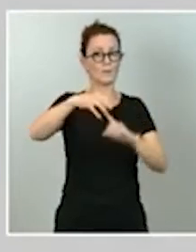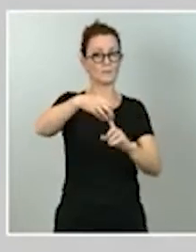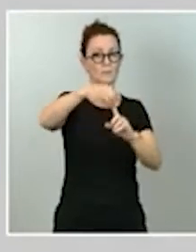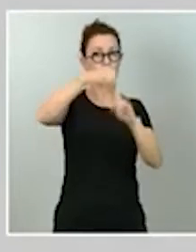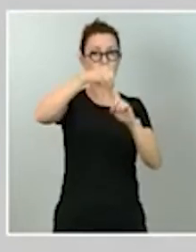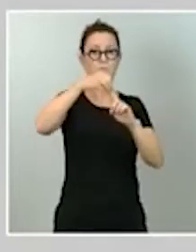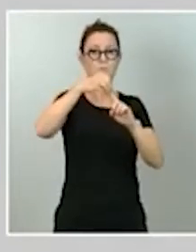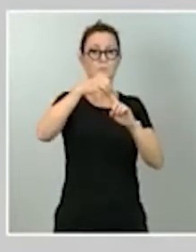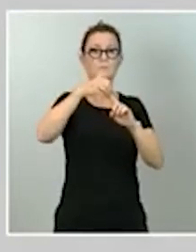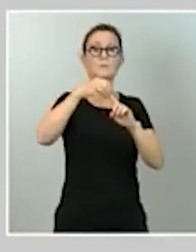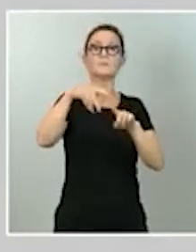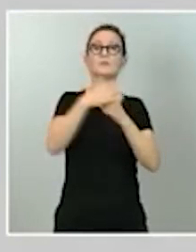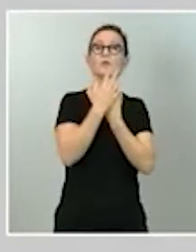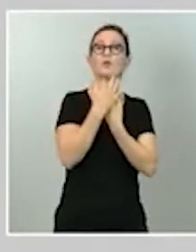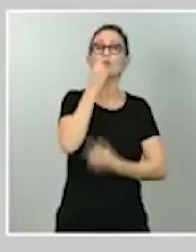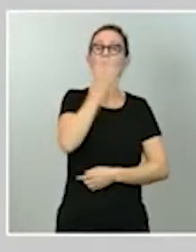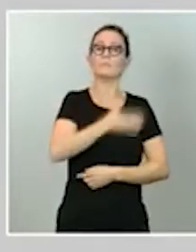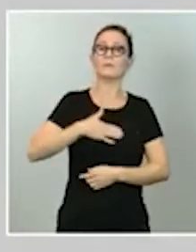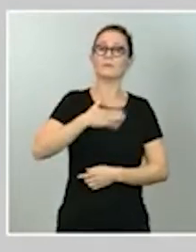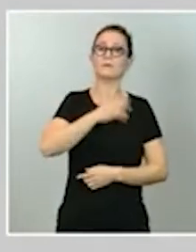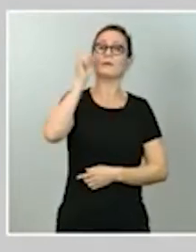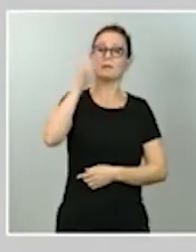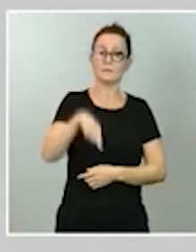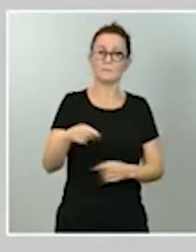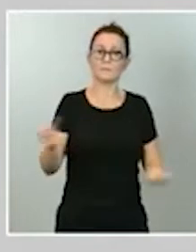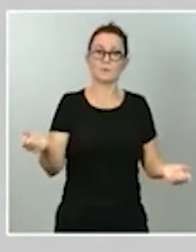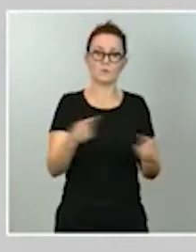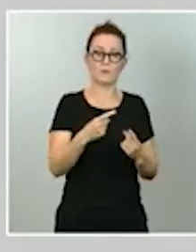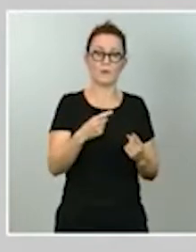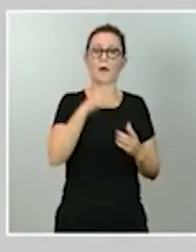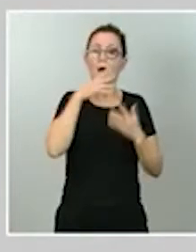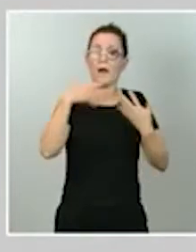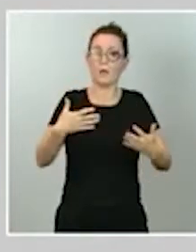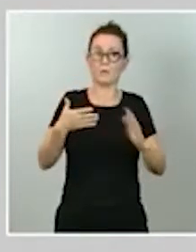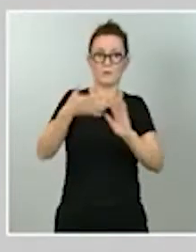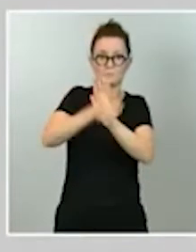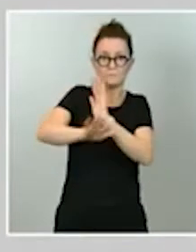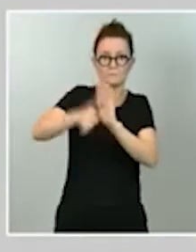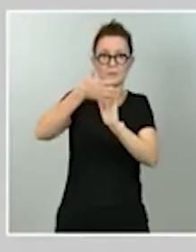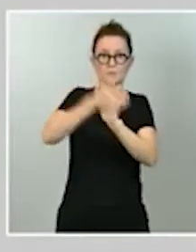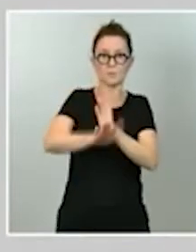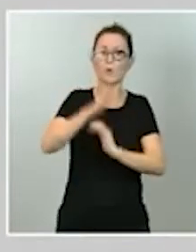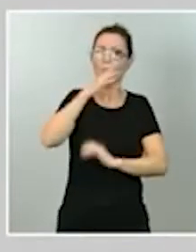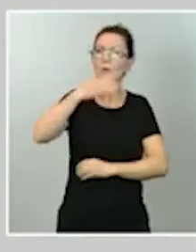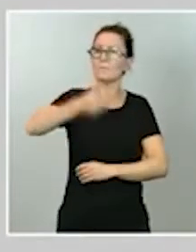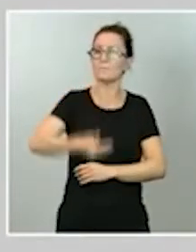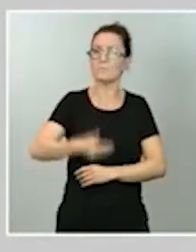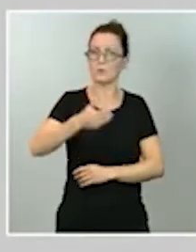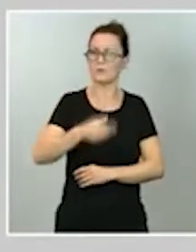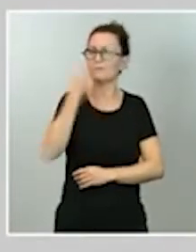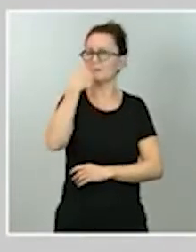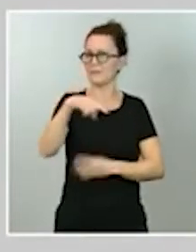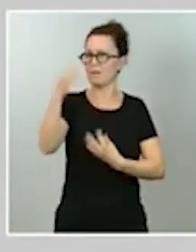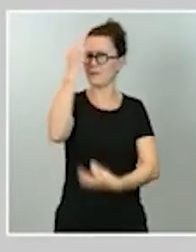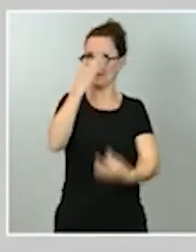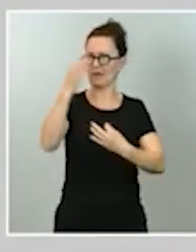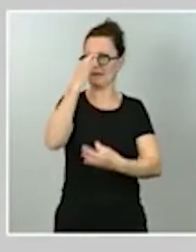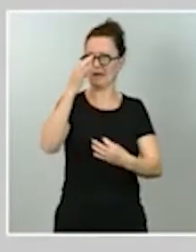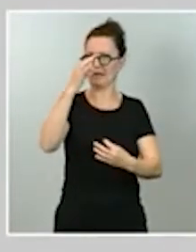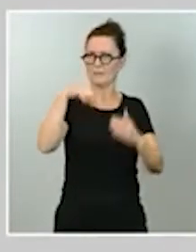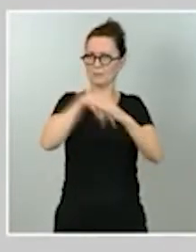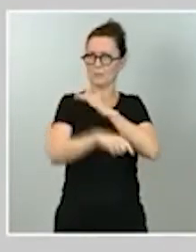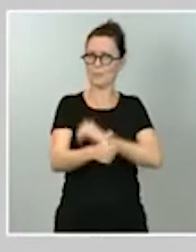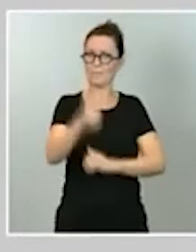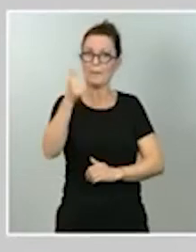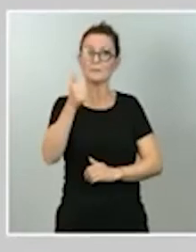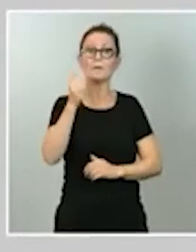propia seguridad social y voy a pasar a explicarlo porque es importante conocer este detalle como pueden ver en esta presentación